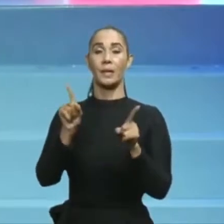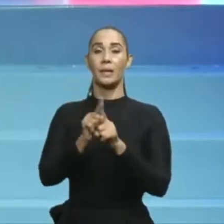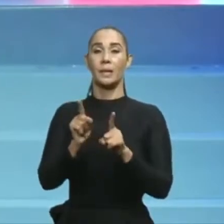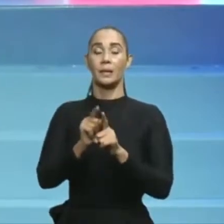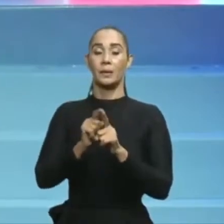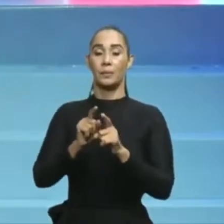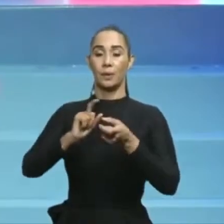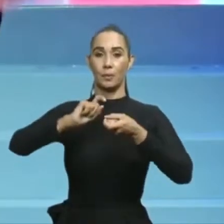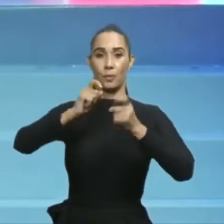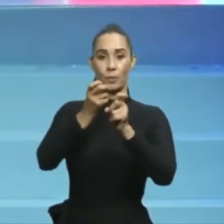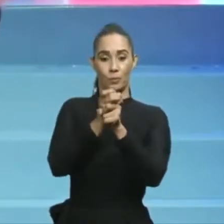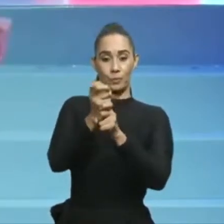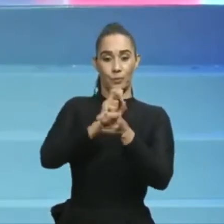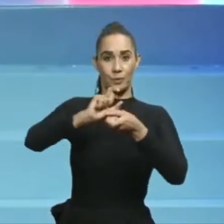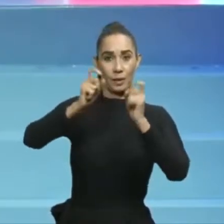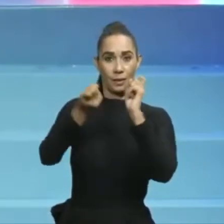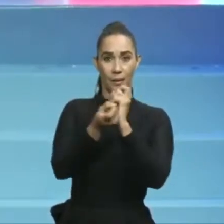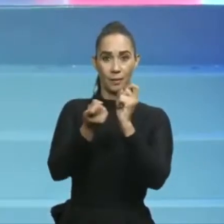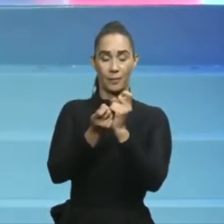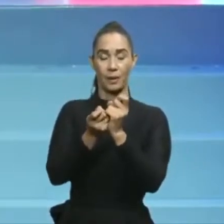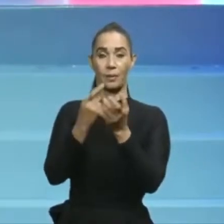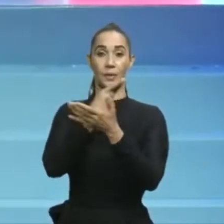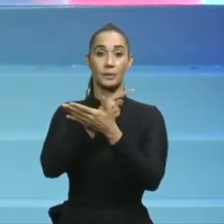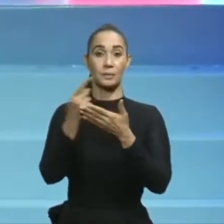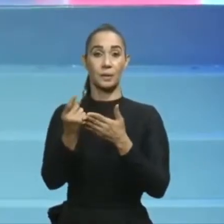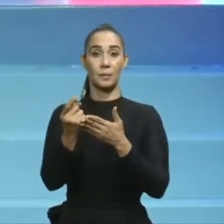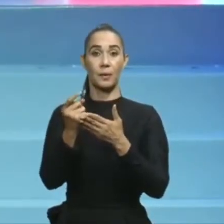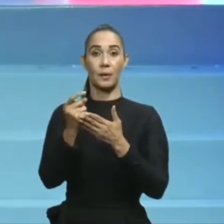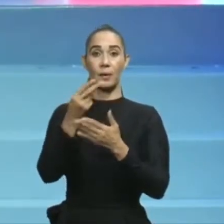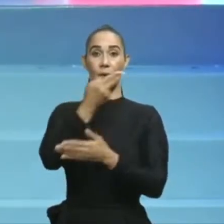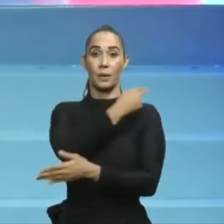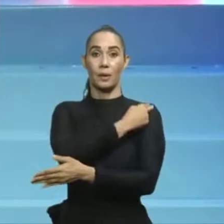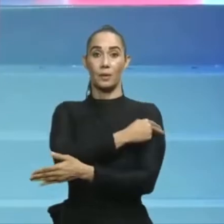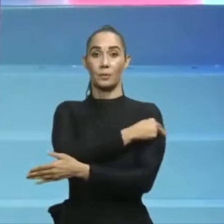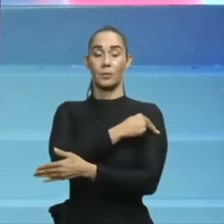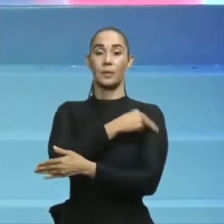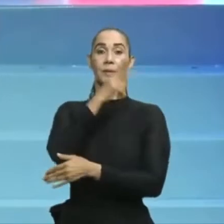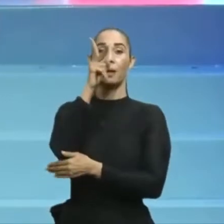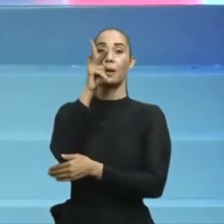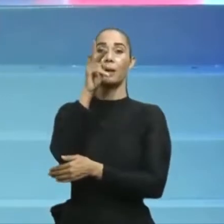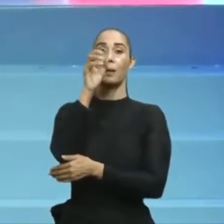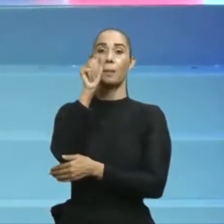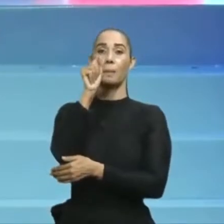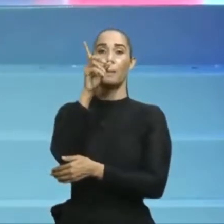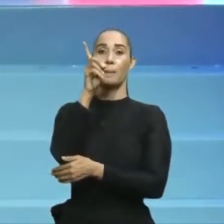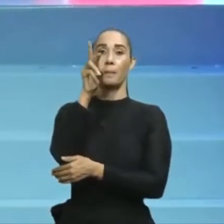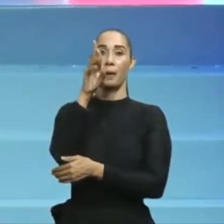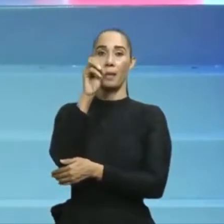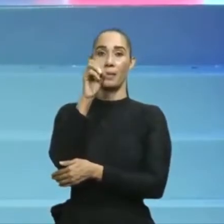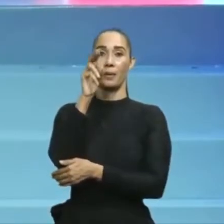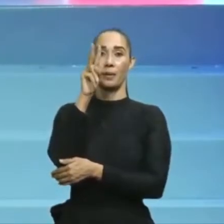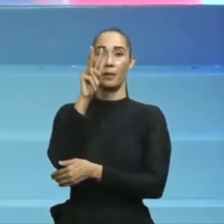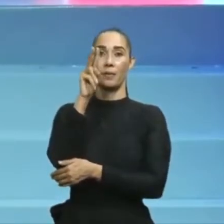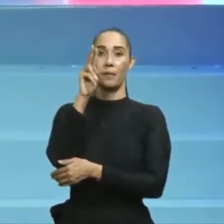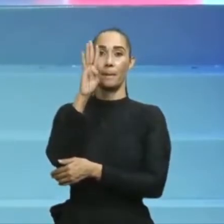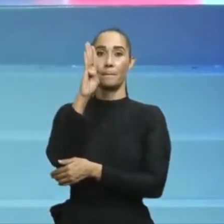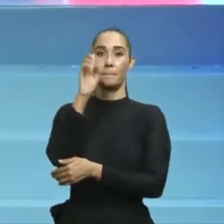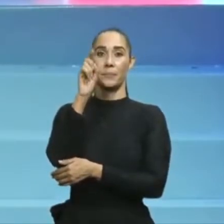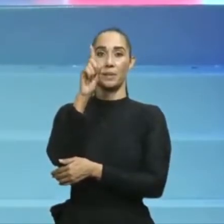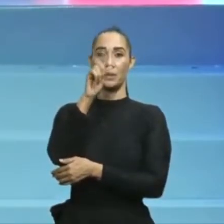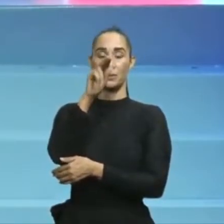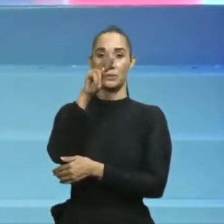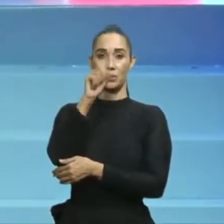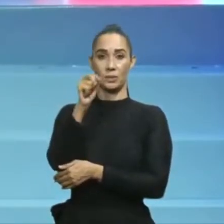remodelado y entregado en las últimas semanas el hospital padre billini que llevaba en reparación hace 5 años con